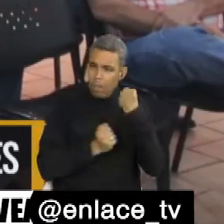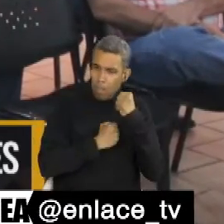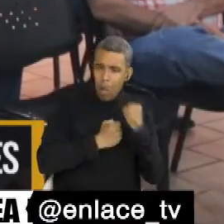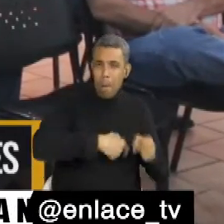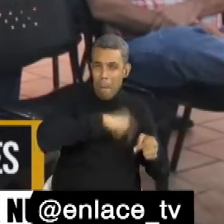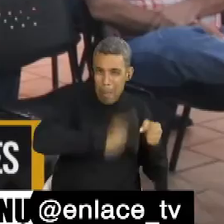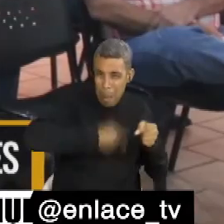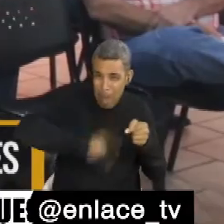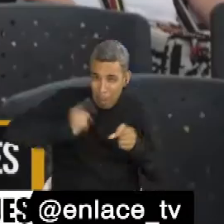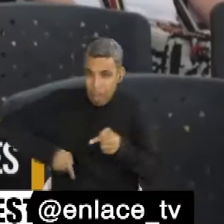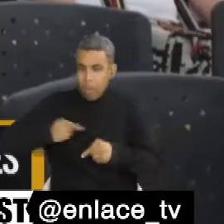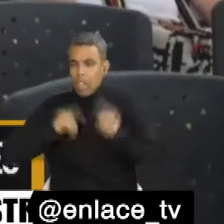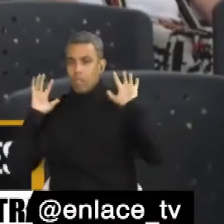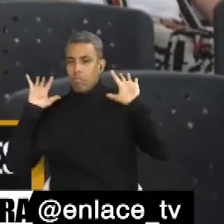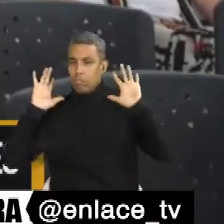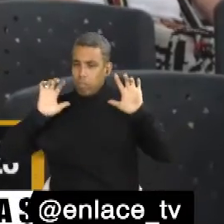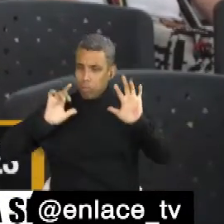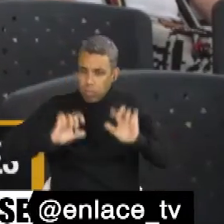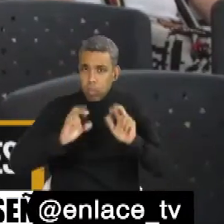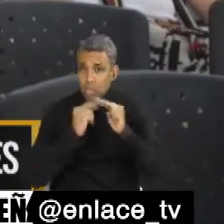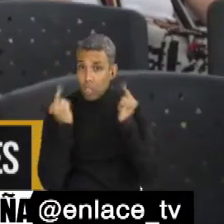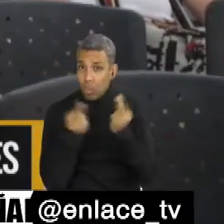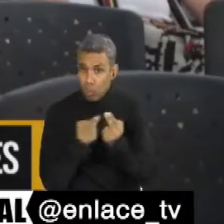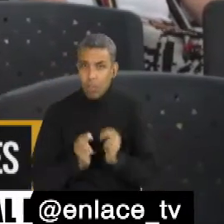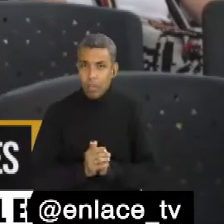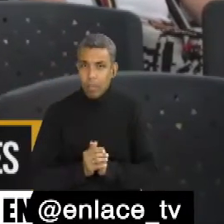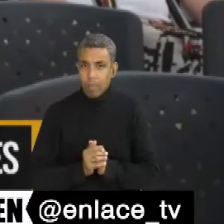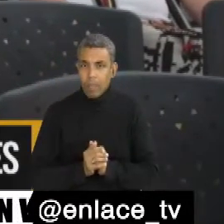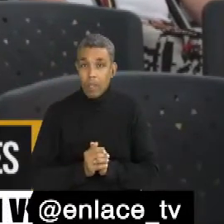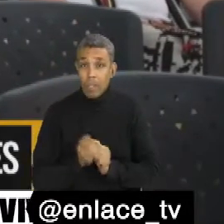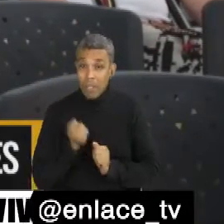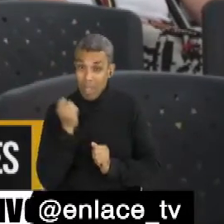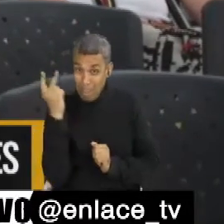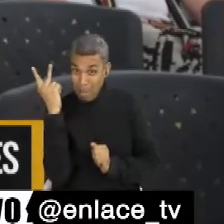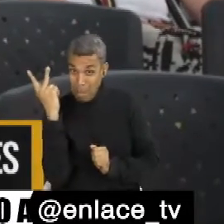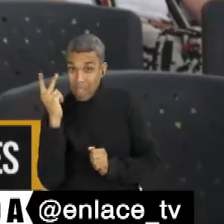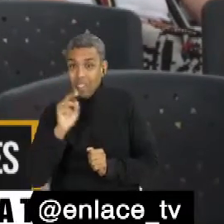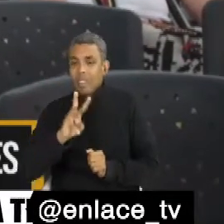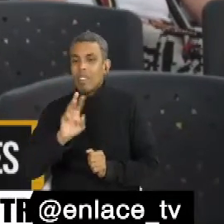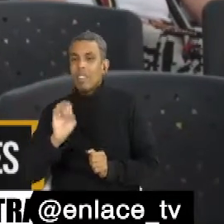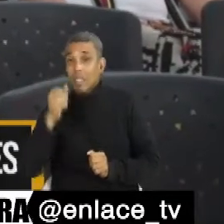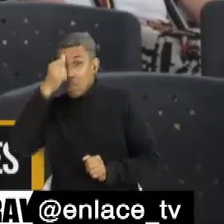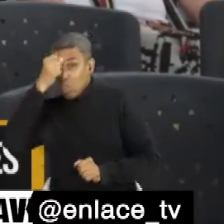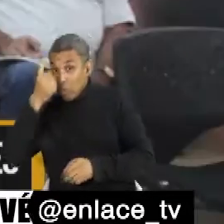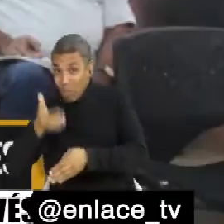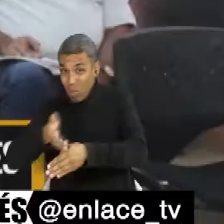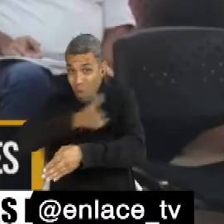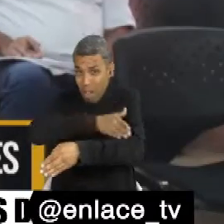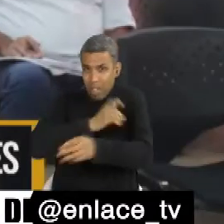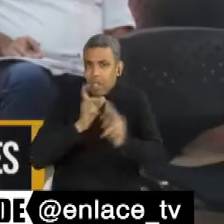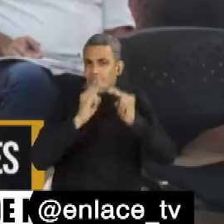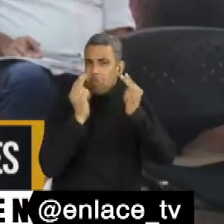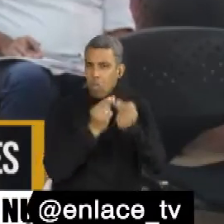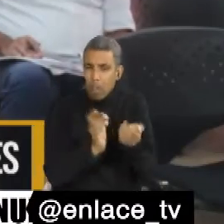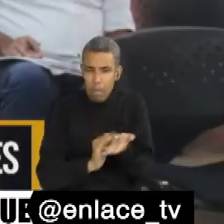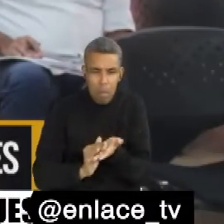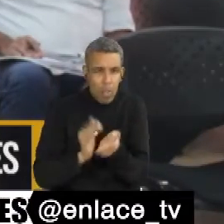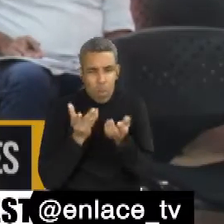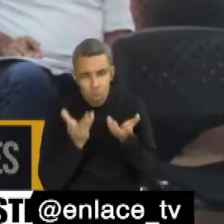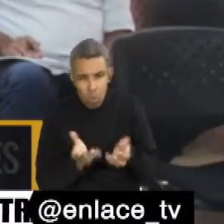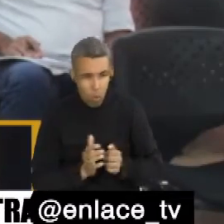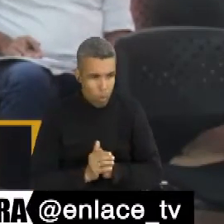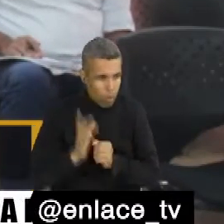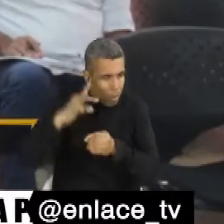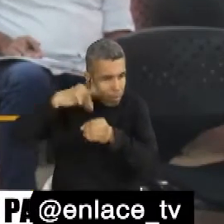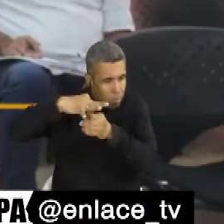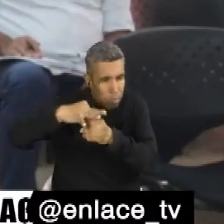policía participaron del comité. Se espera que el próximo viernes 30 de junio se realice un consejo de seguridad para determinar las medidas que